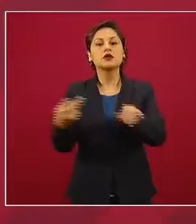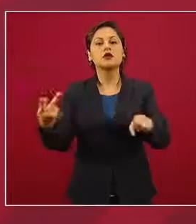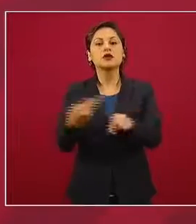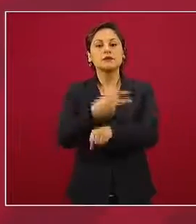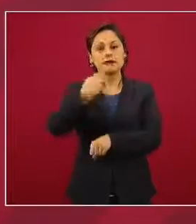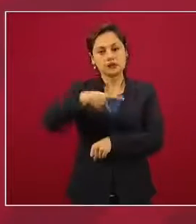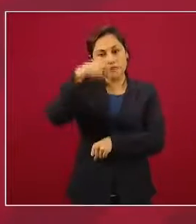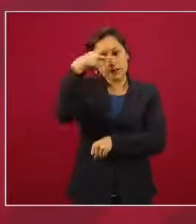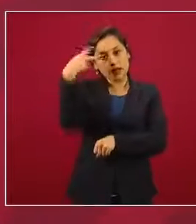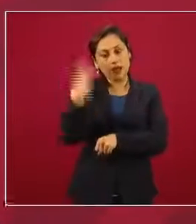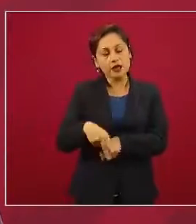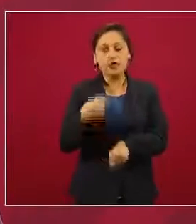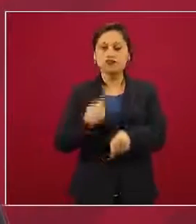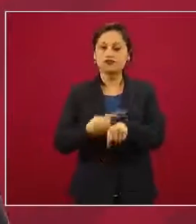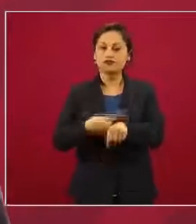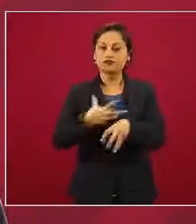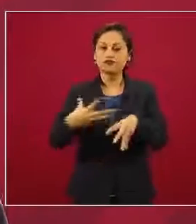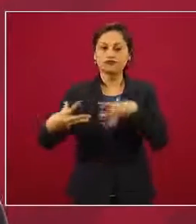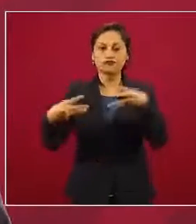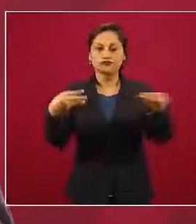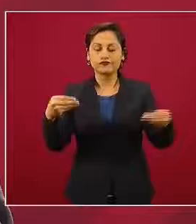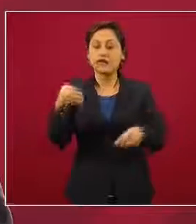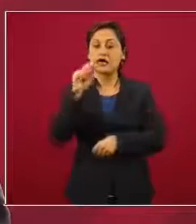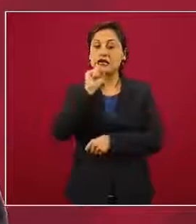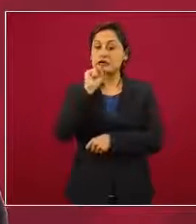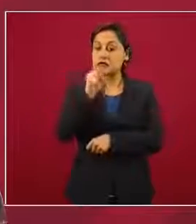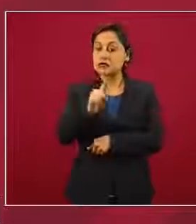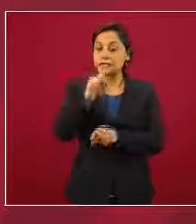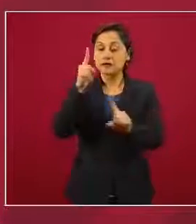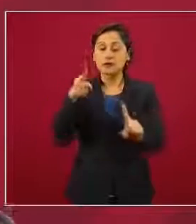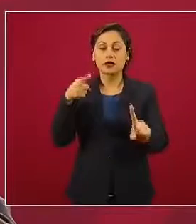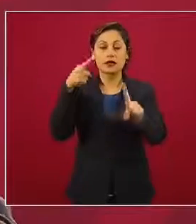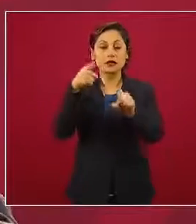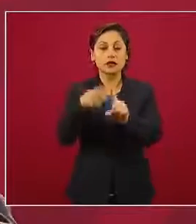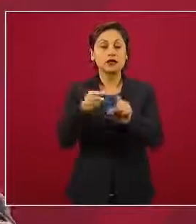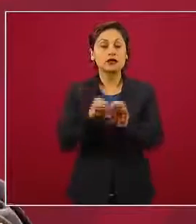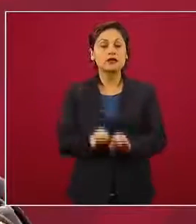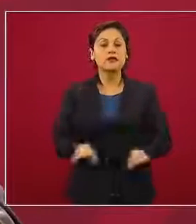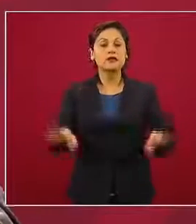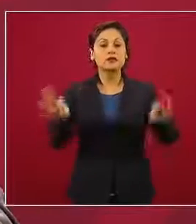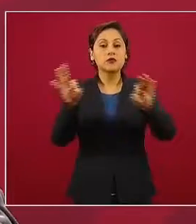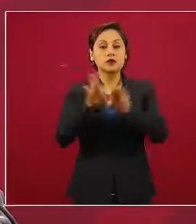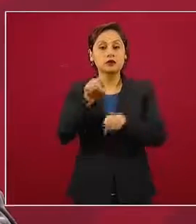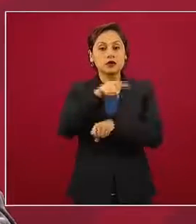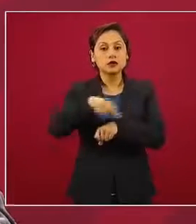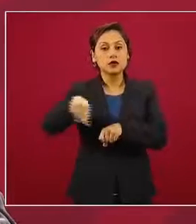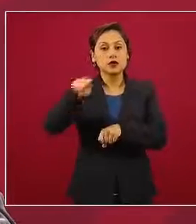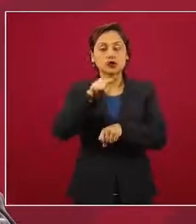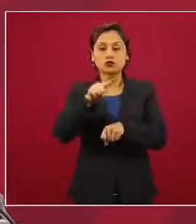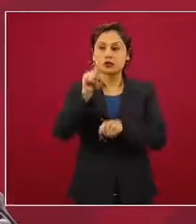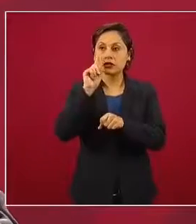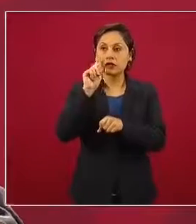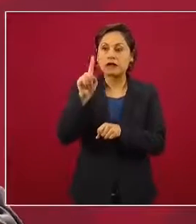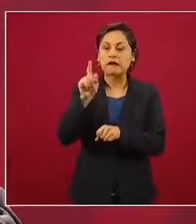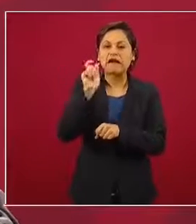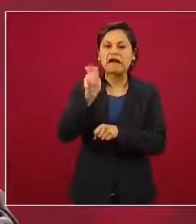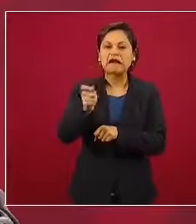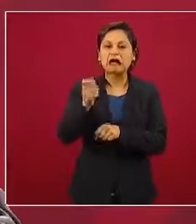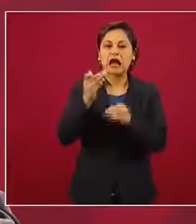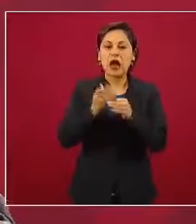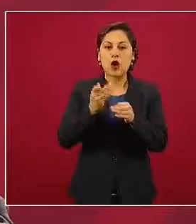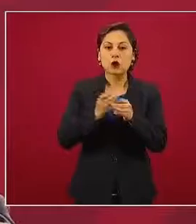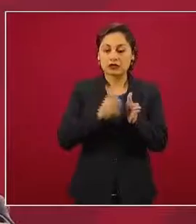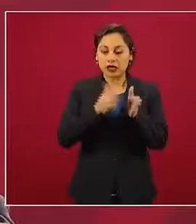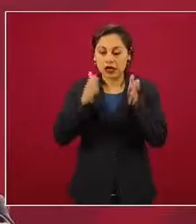más importantemente, destacar cuál es la etapa en la que nos encontramos y, por consiguiente, cuáles son